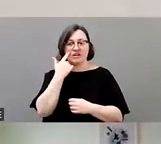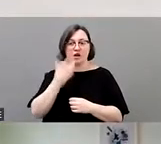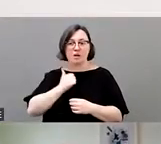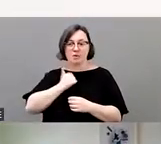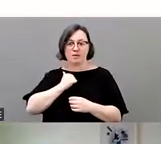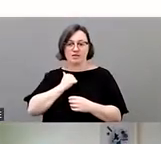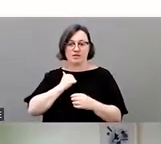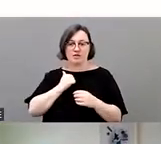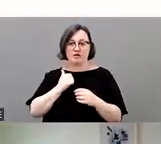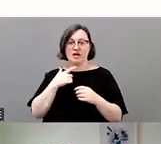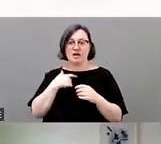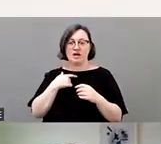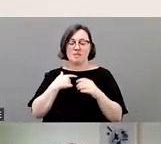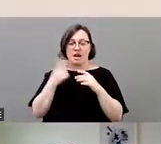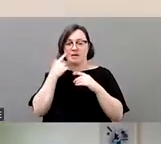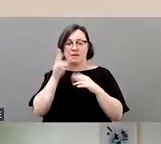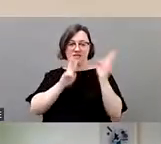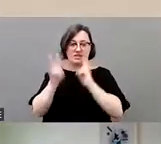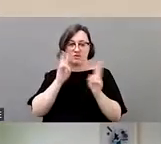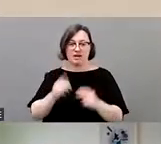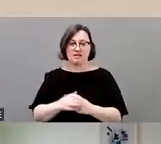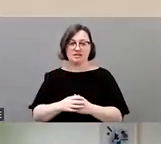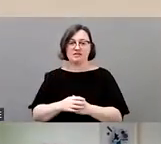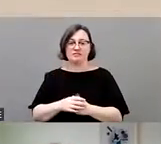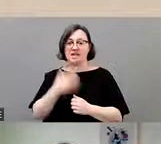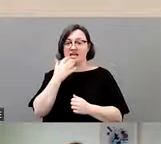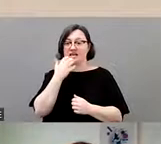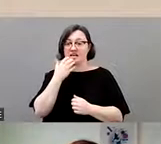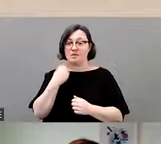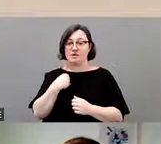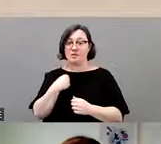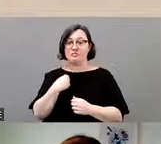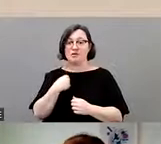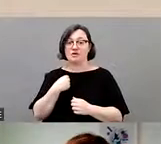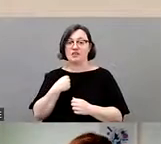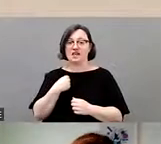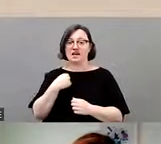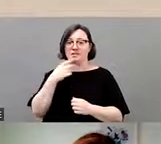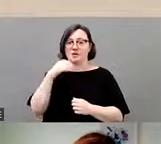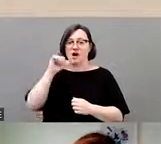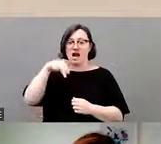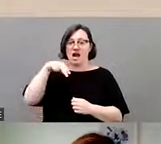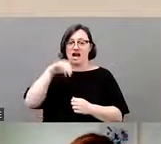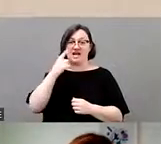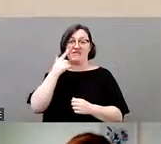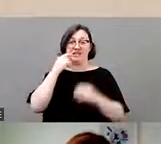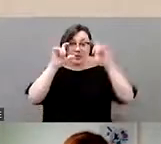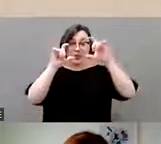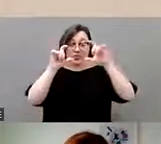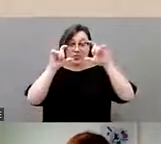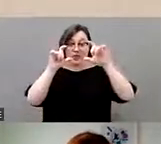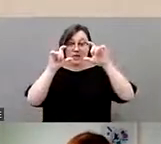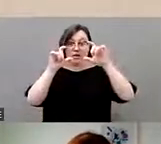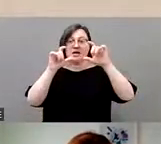para sacarla y que la vean. Por ejemplo, la de Anne os he sacado. No sé si nos refleja un